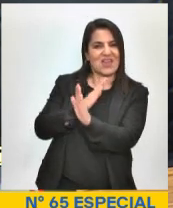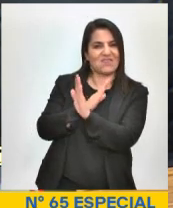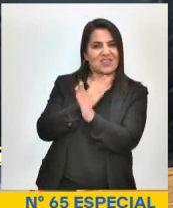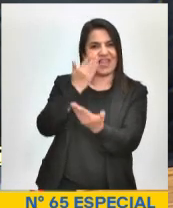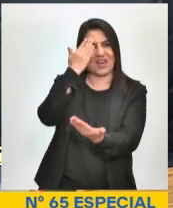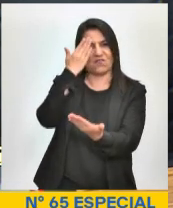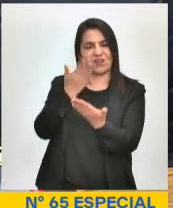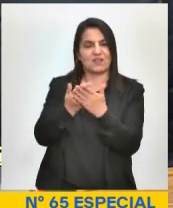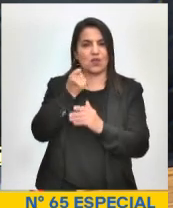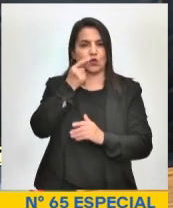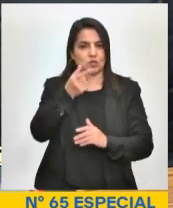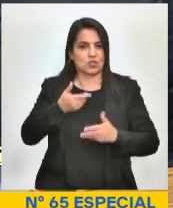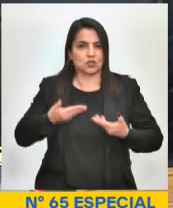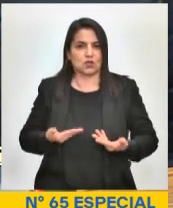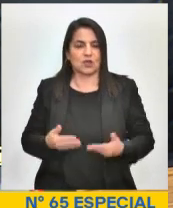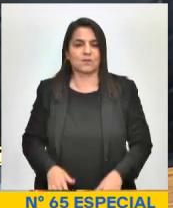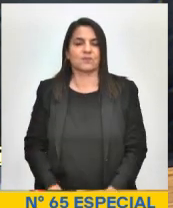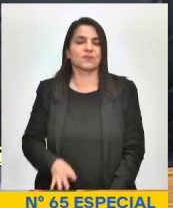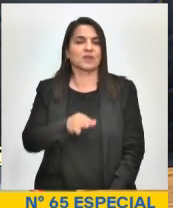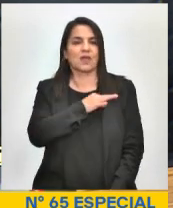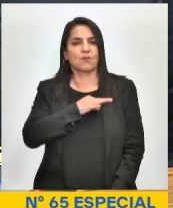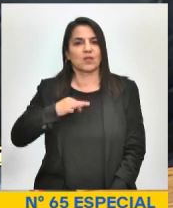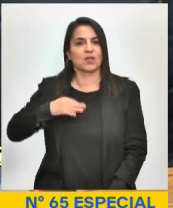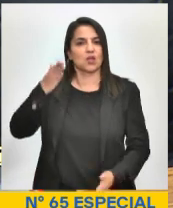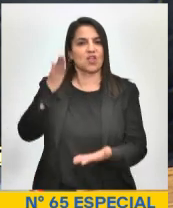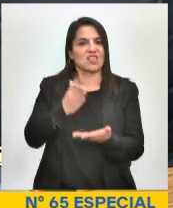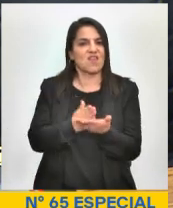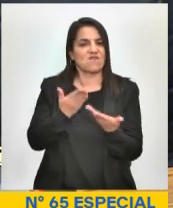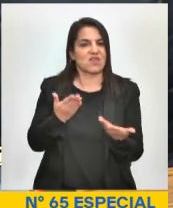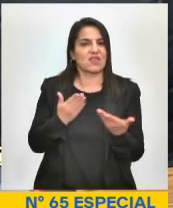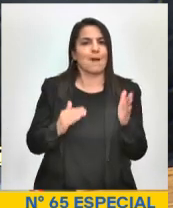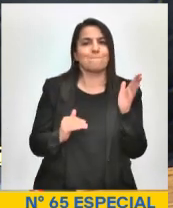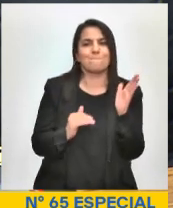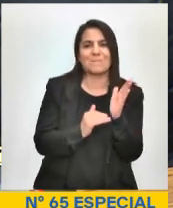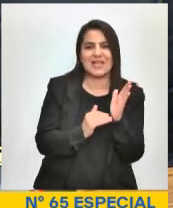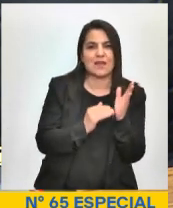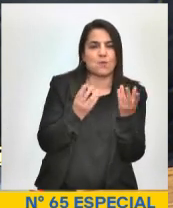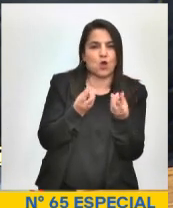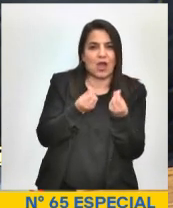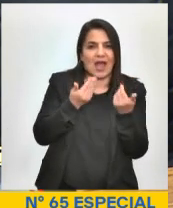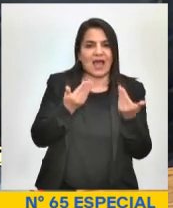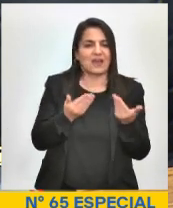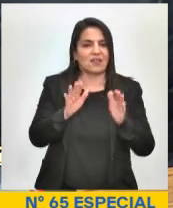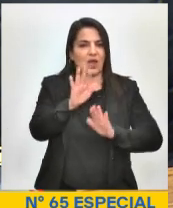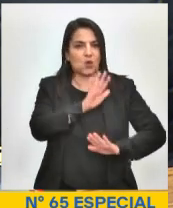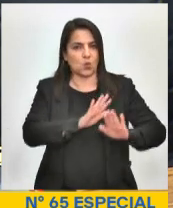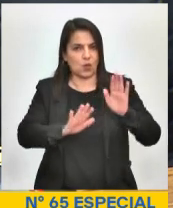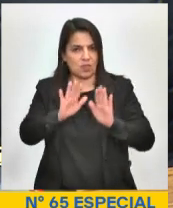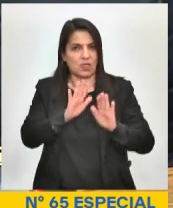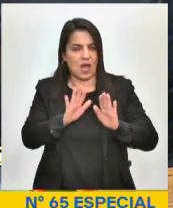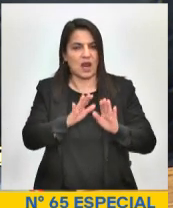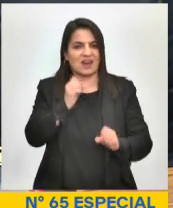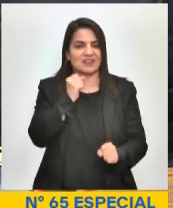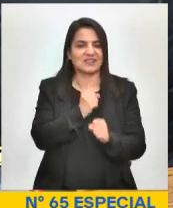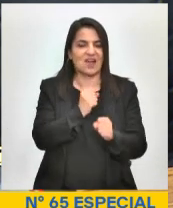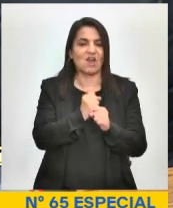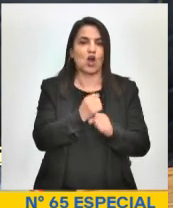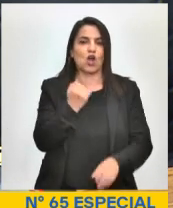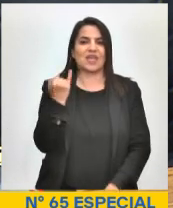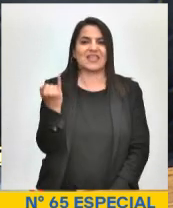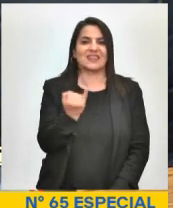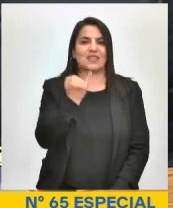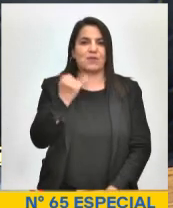le imputa. El ministro debía actuar con el estándar mínimo exigido para resguardar los principios que sustentan la judicatura, esto es, la independencia